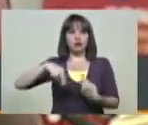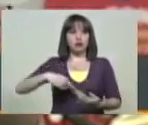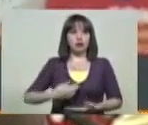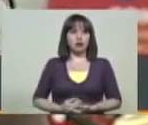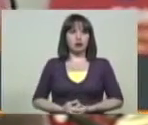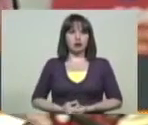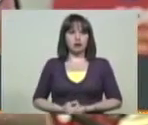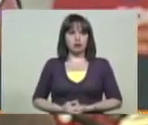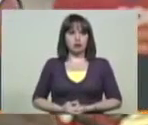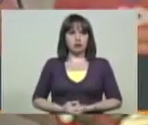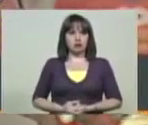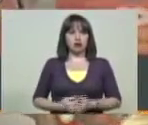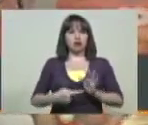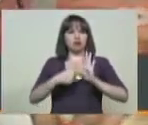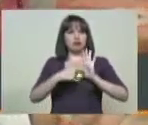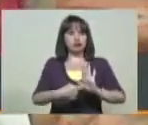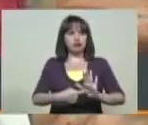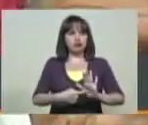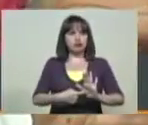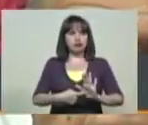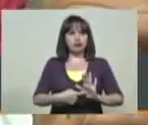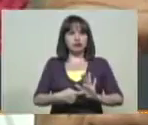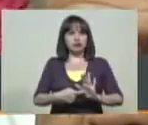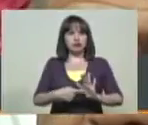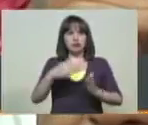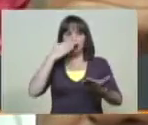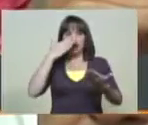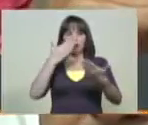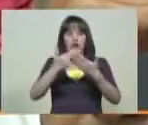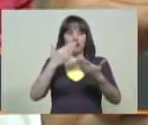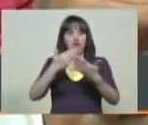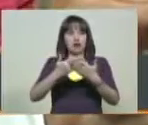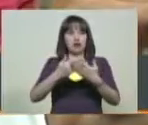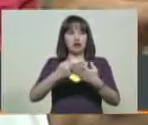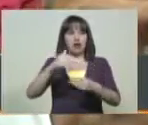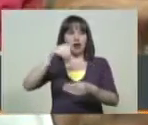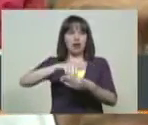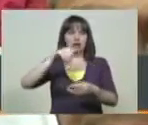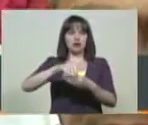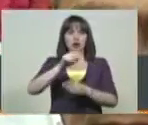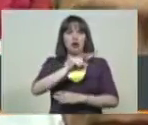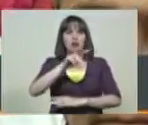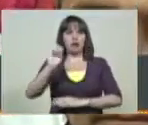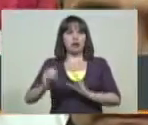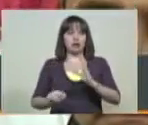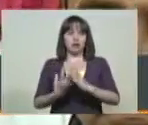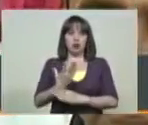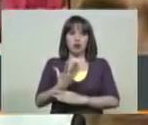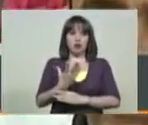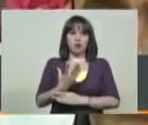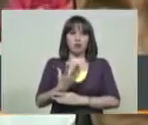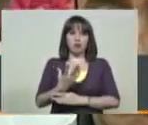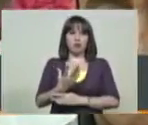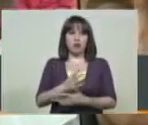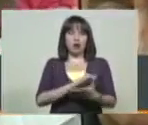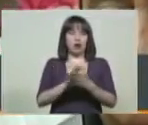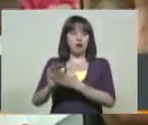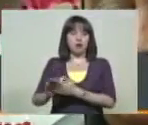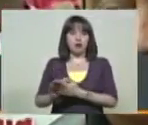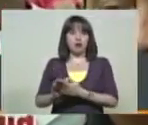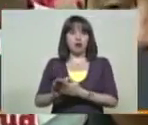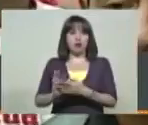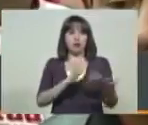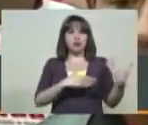y como lo demostró con la contundente victoria en las elecciones del pasado 20 de mayo el compañero presidente de nicolás maduro